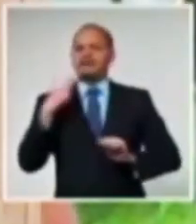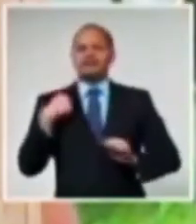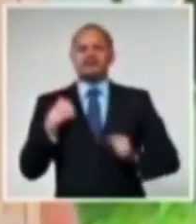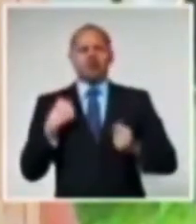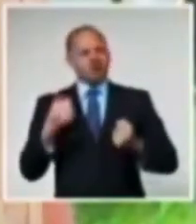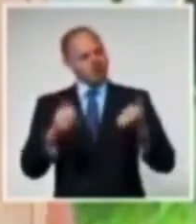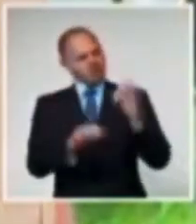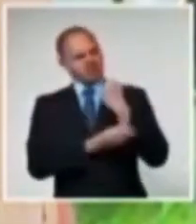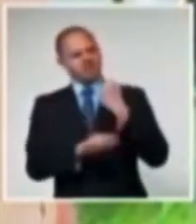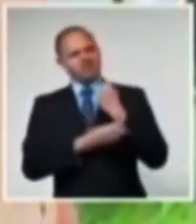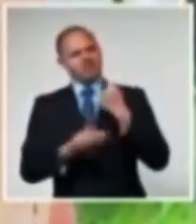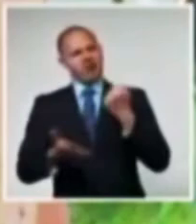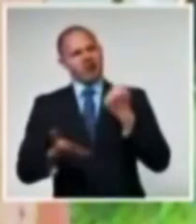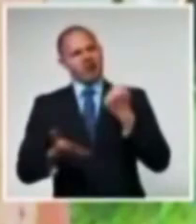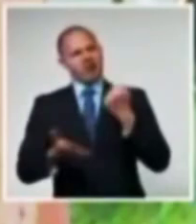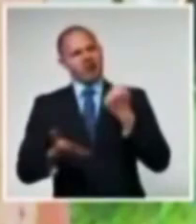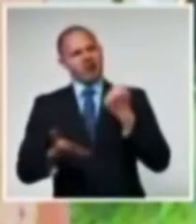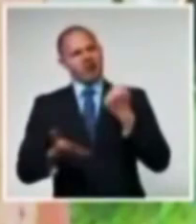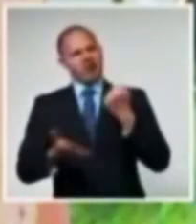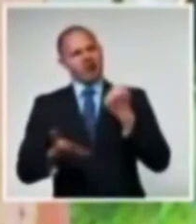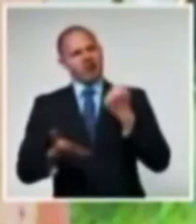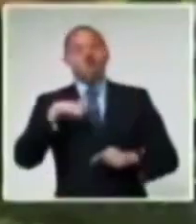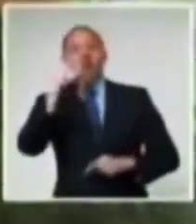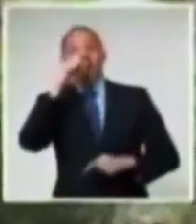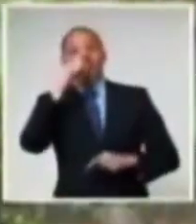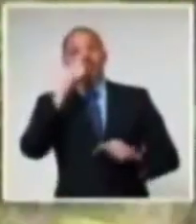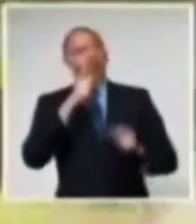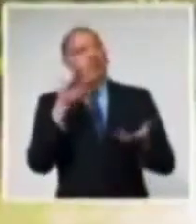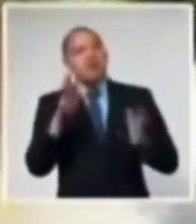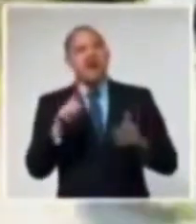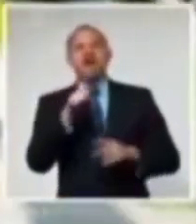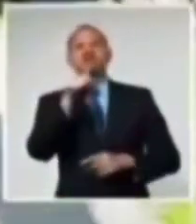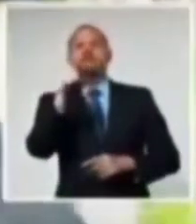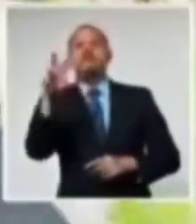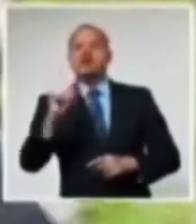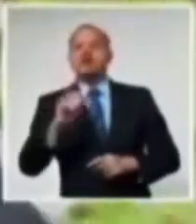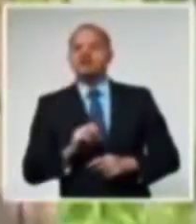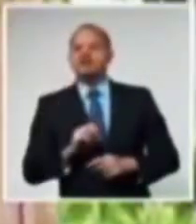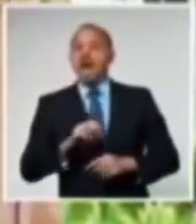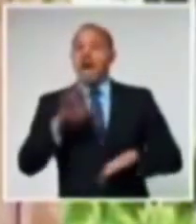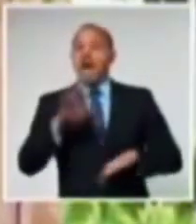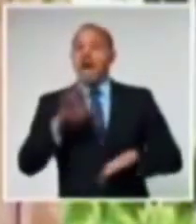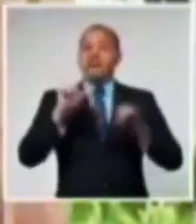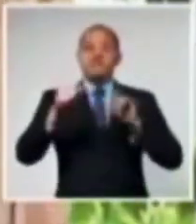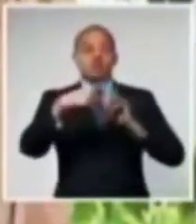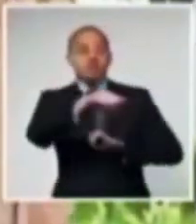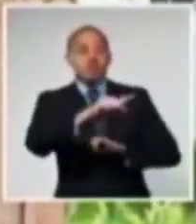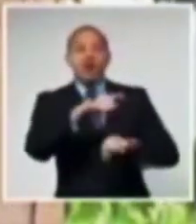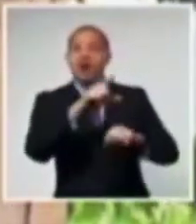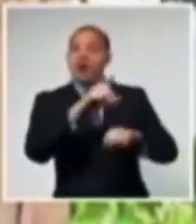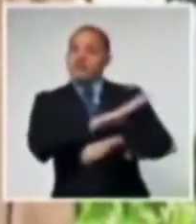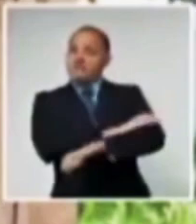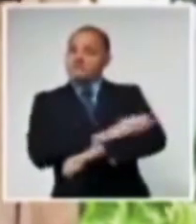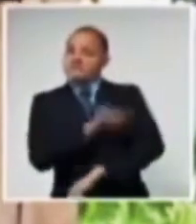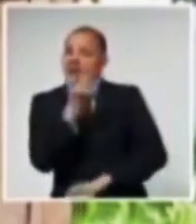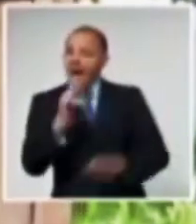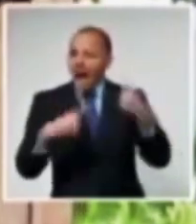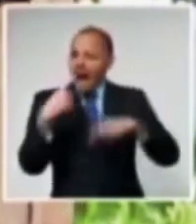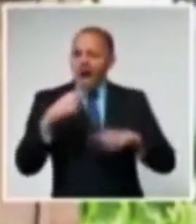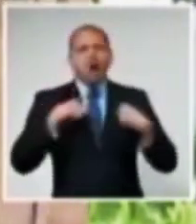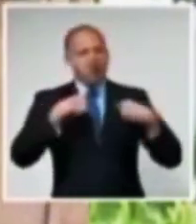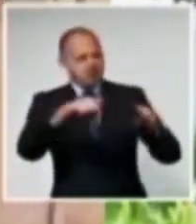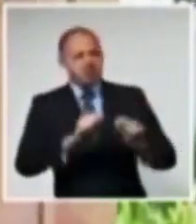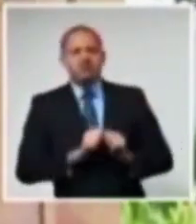estoy inscrita en el club de los 120. Yo de mismo voy a tomar una presión a uno voluntariamente, porque nadie me mandó a mí a